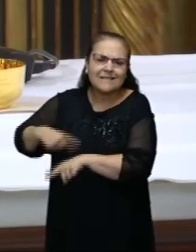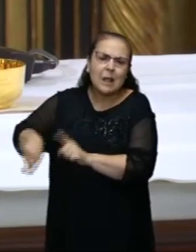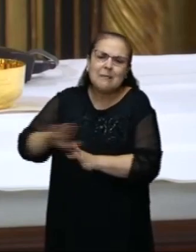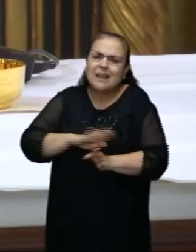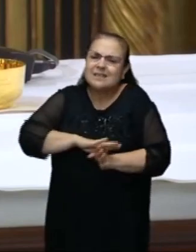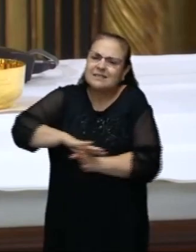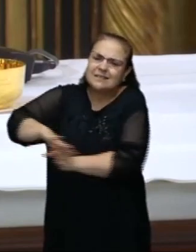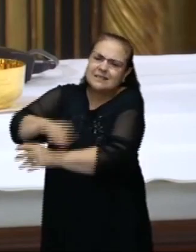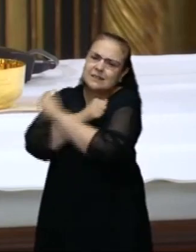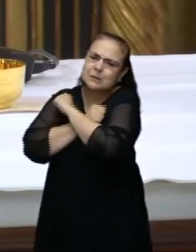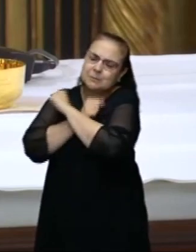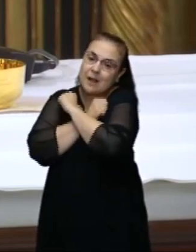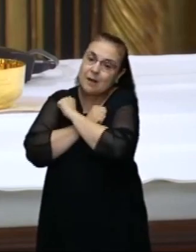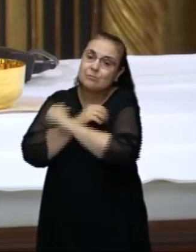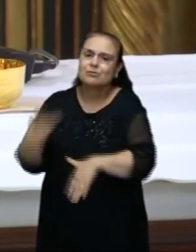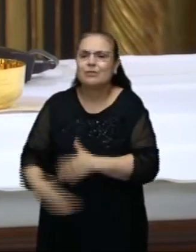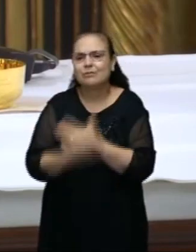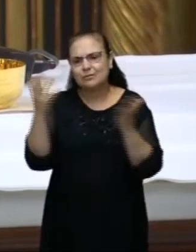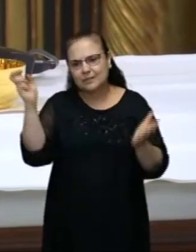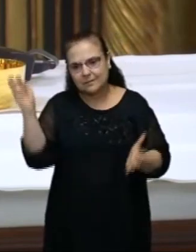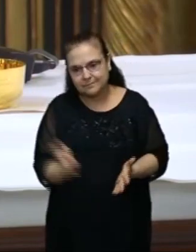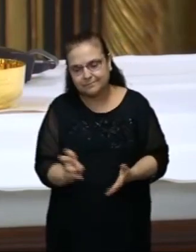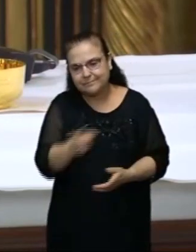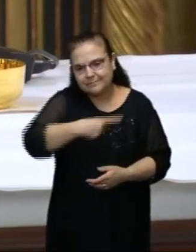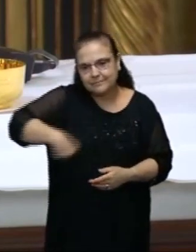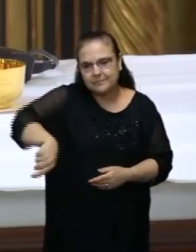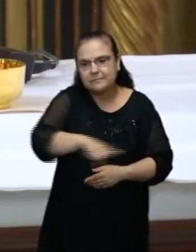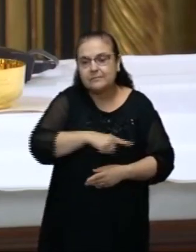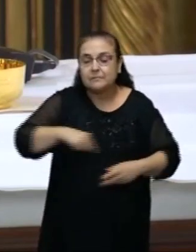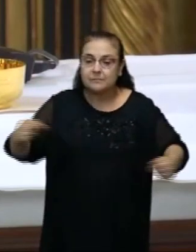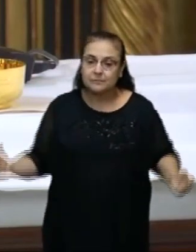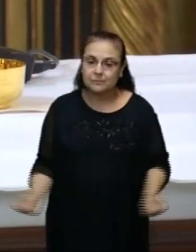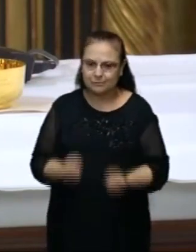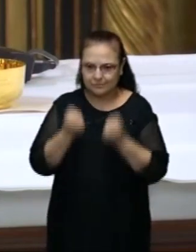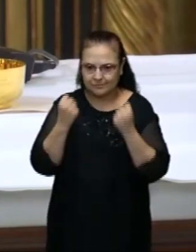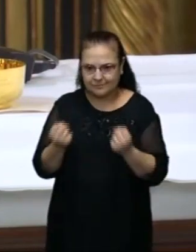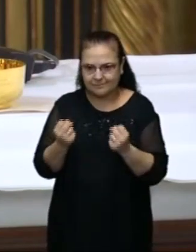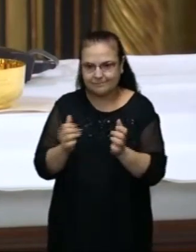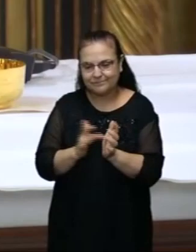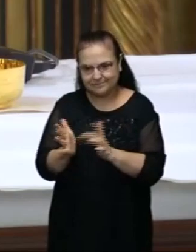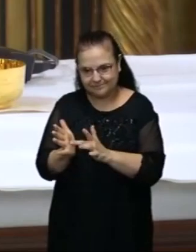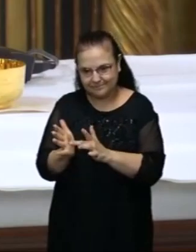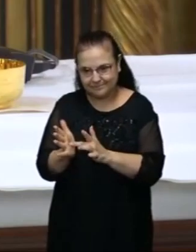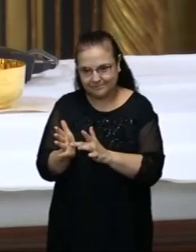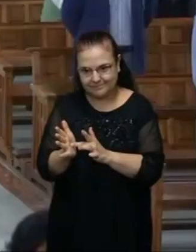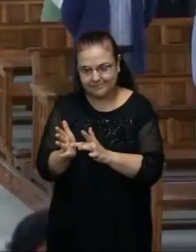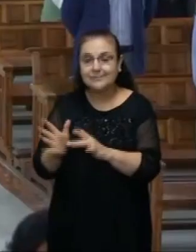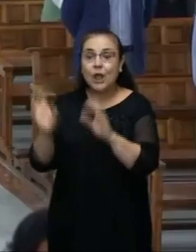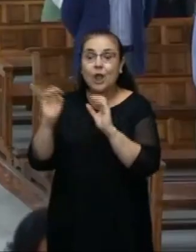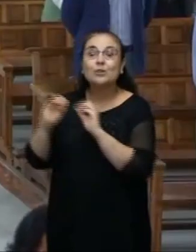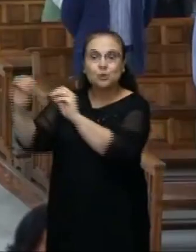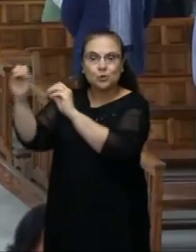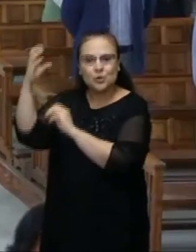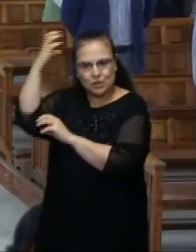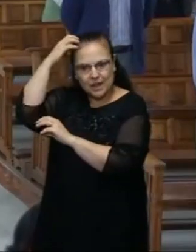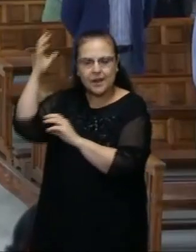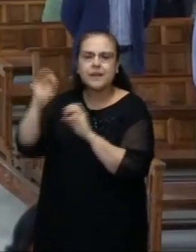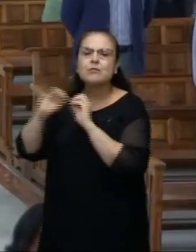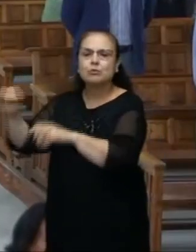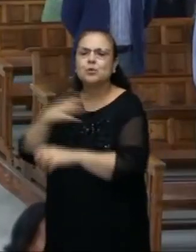perturbación, mientras esperamos la gloriosa venida de nuestro Salvador Jesucristo.